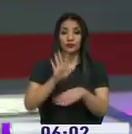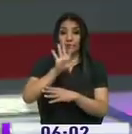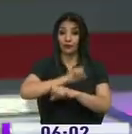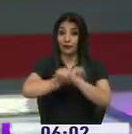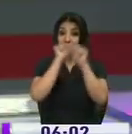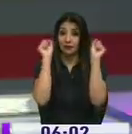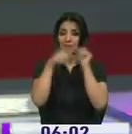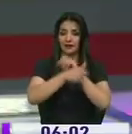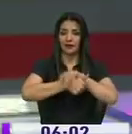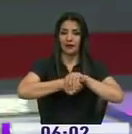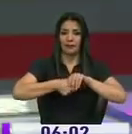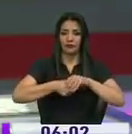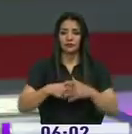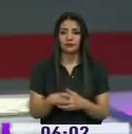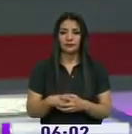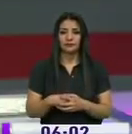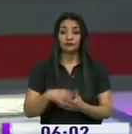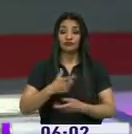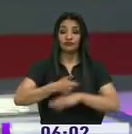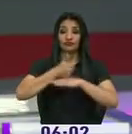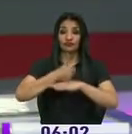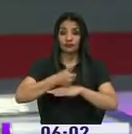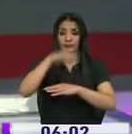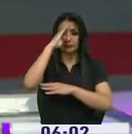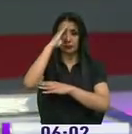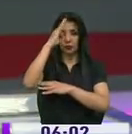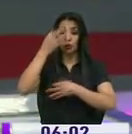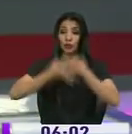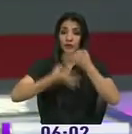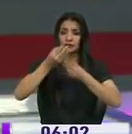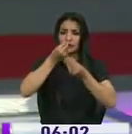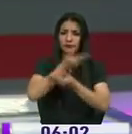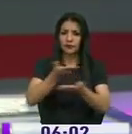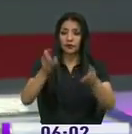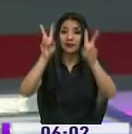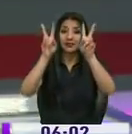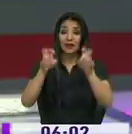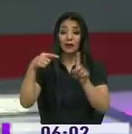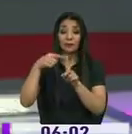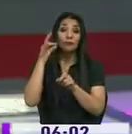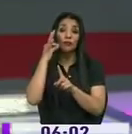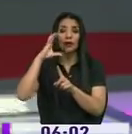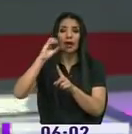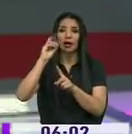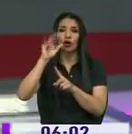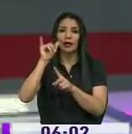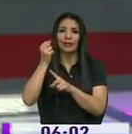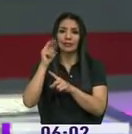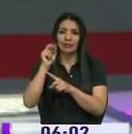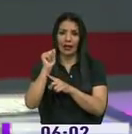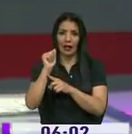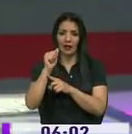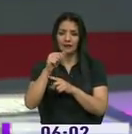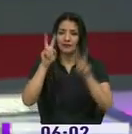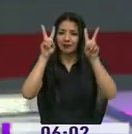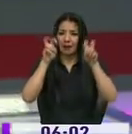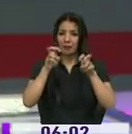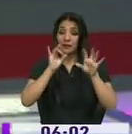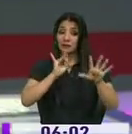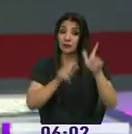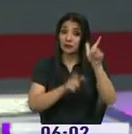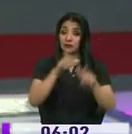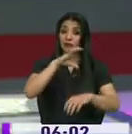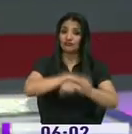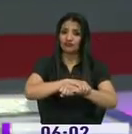selector nacional de la policía judicial dio a conocer en los avances en el caso de carolina hay siete personas detenidas serían parte de una presunta red de